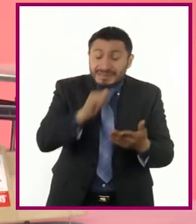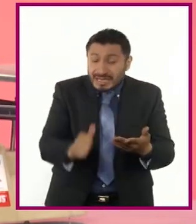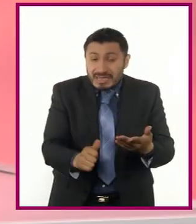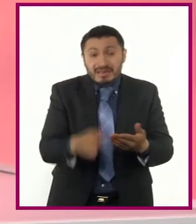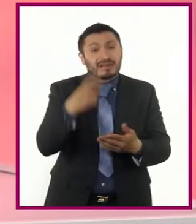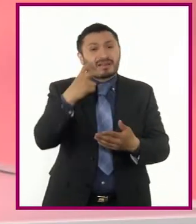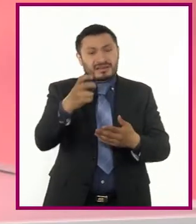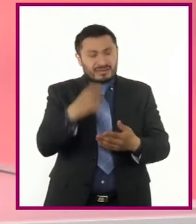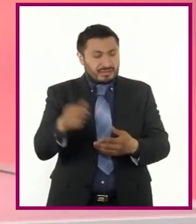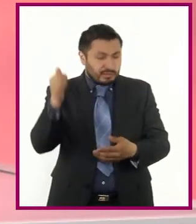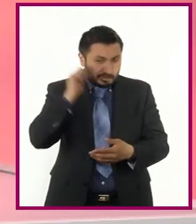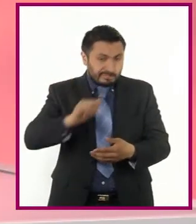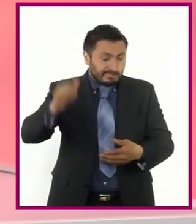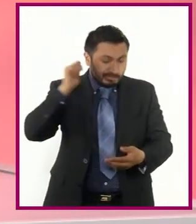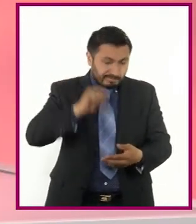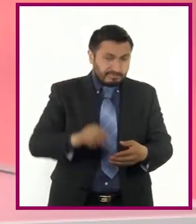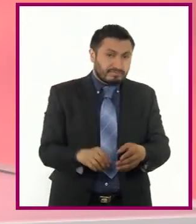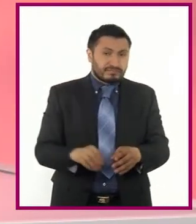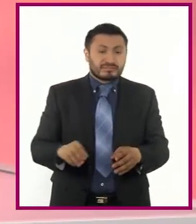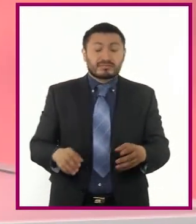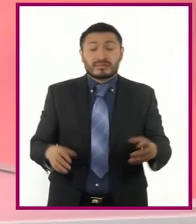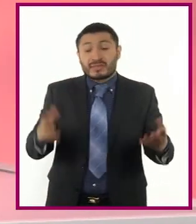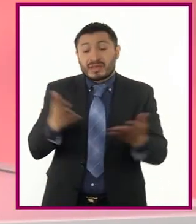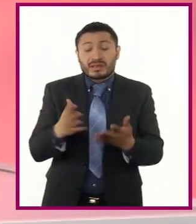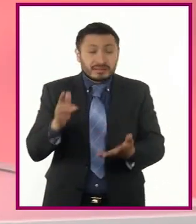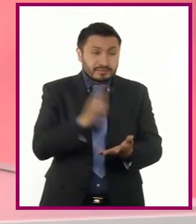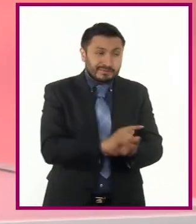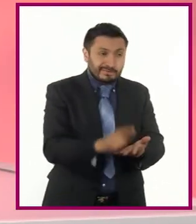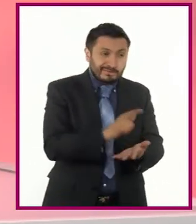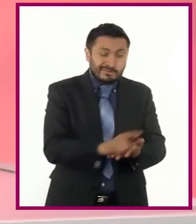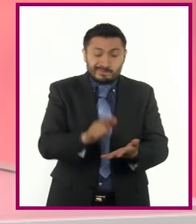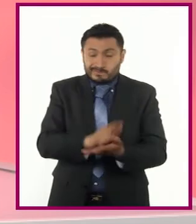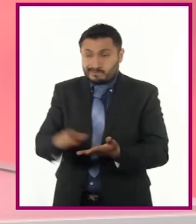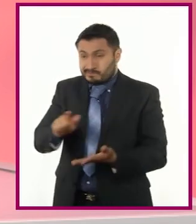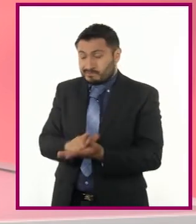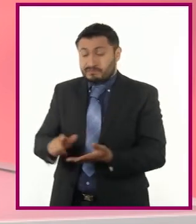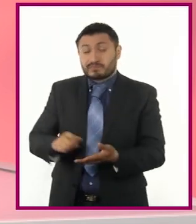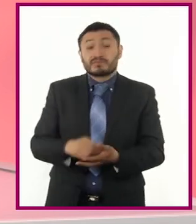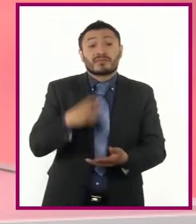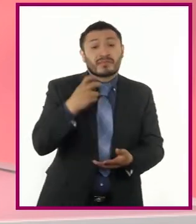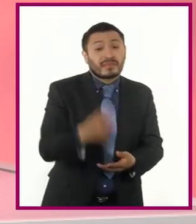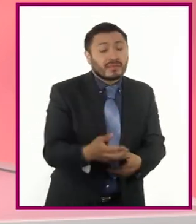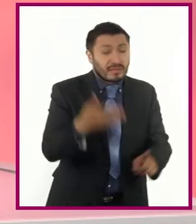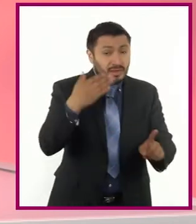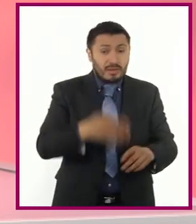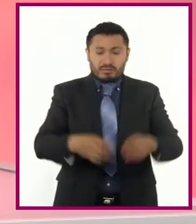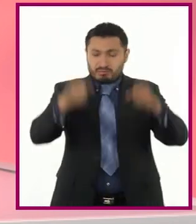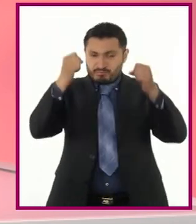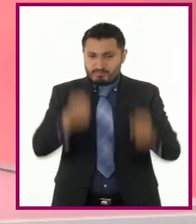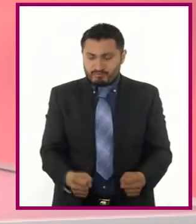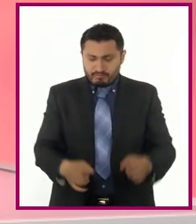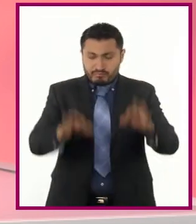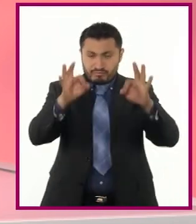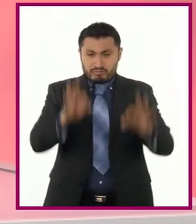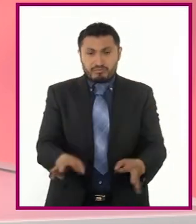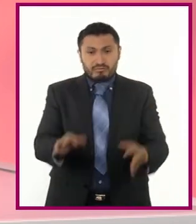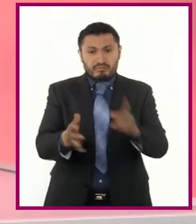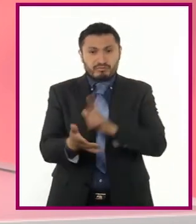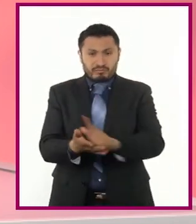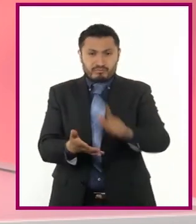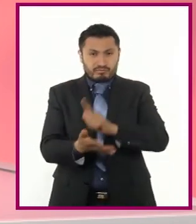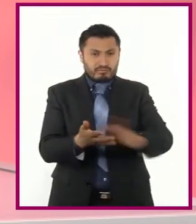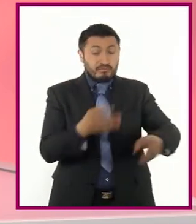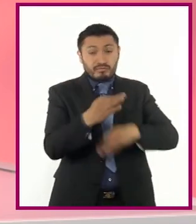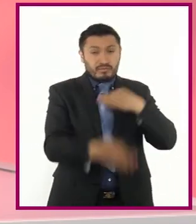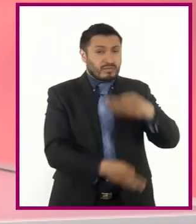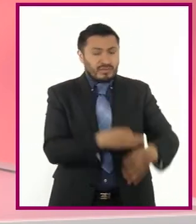razón, a cada rato se está llevando a cabo una constante limpieza, esto con la garantía de darnos esta imagen de limpieza. Entonces, todo este